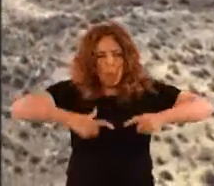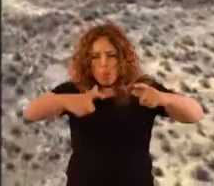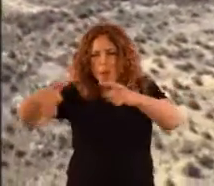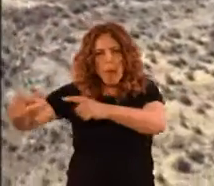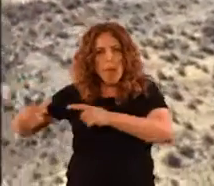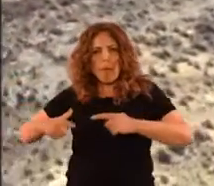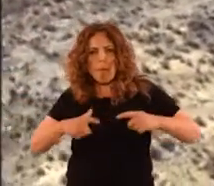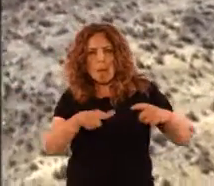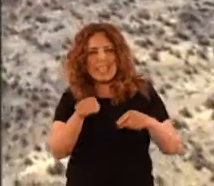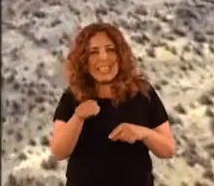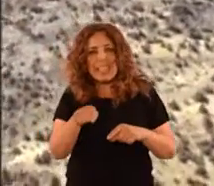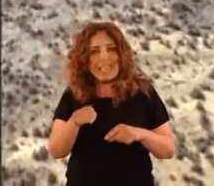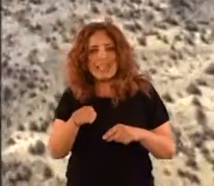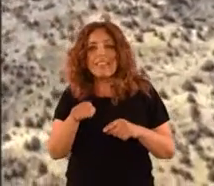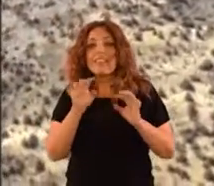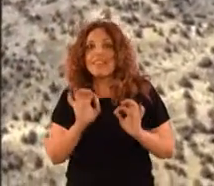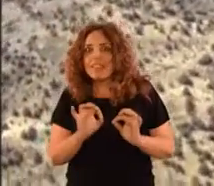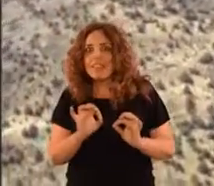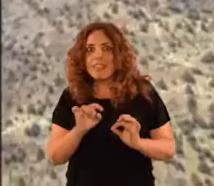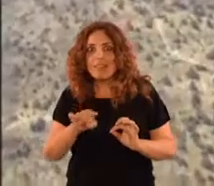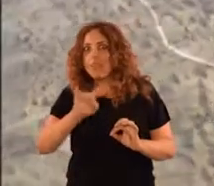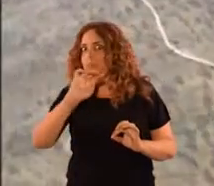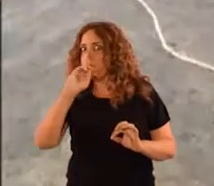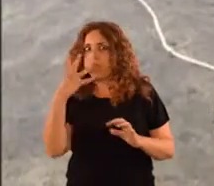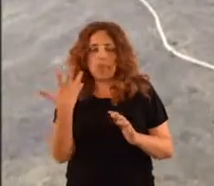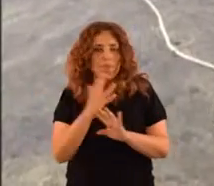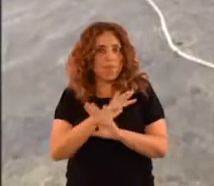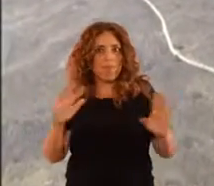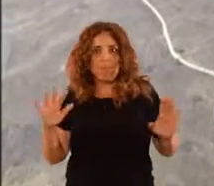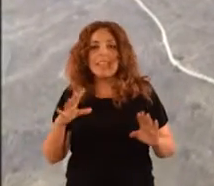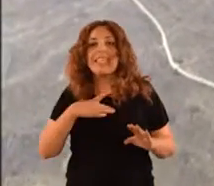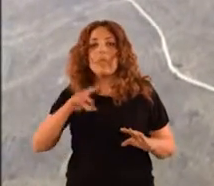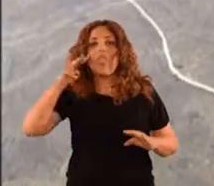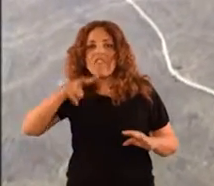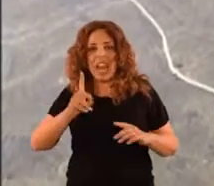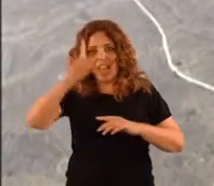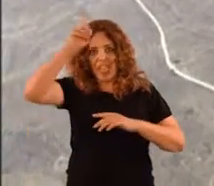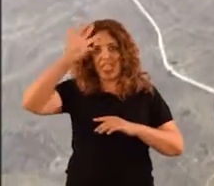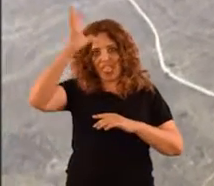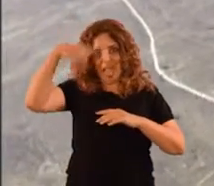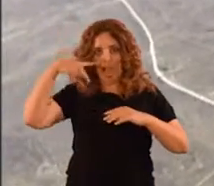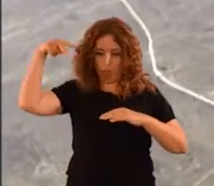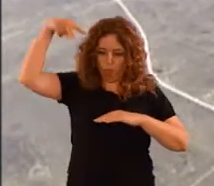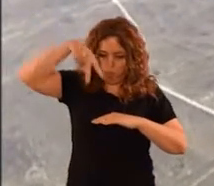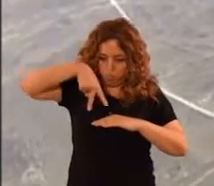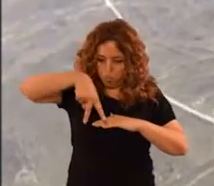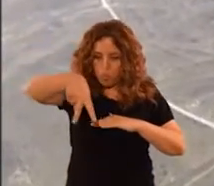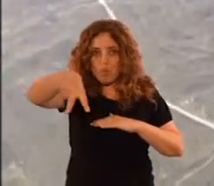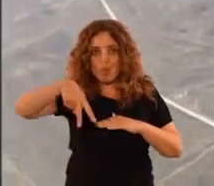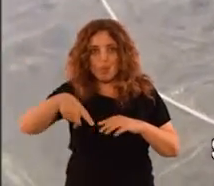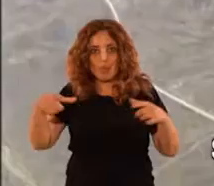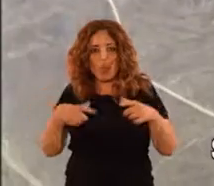que salpican profusamente la planicie. La extraordinaria dimensión del fenómeno es solo observable a vista de